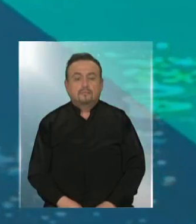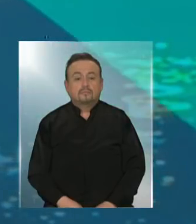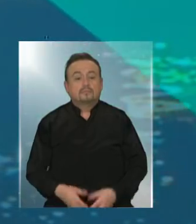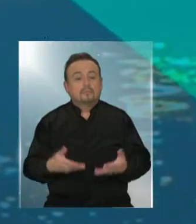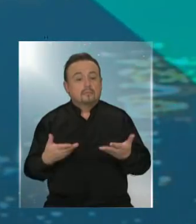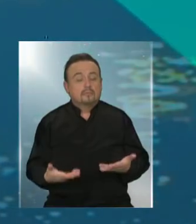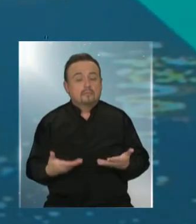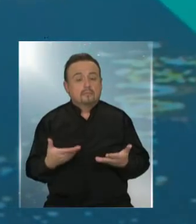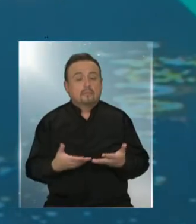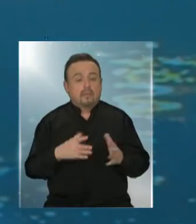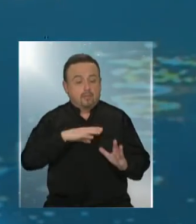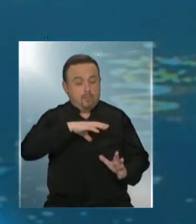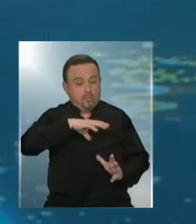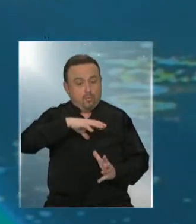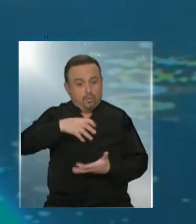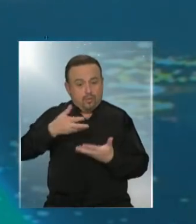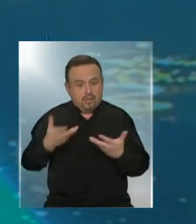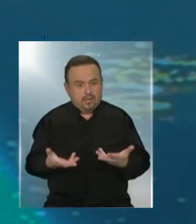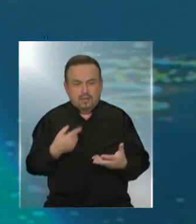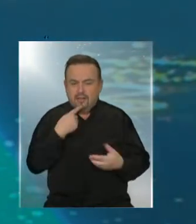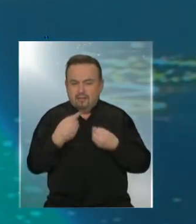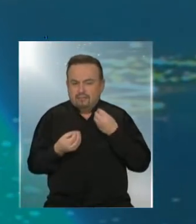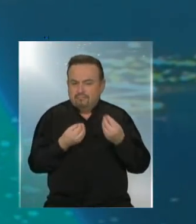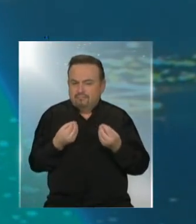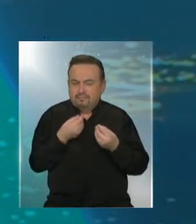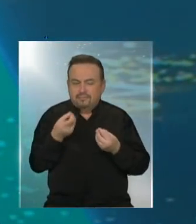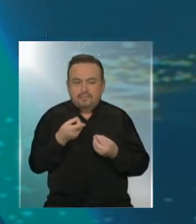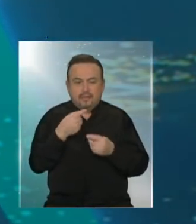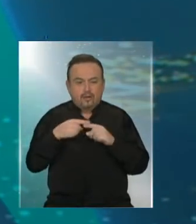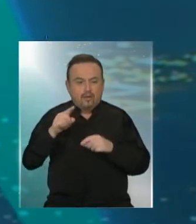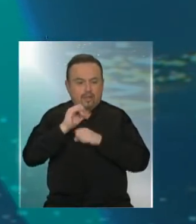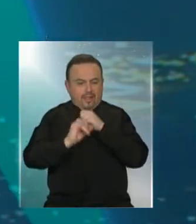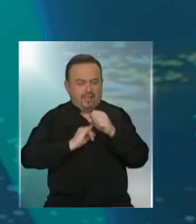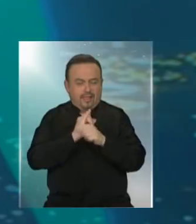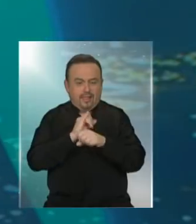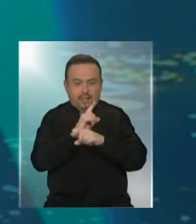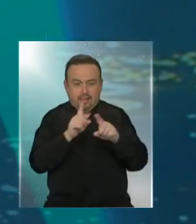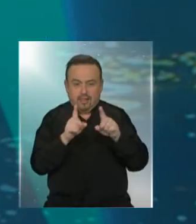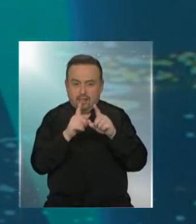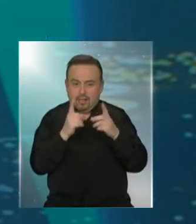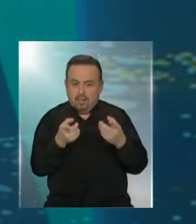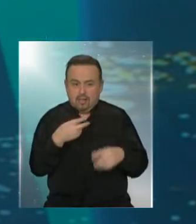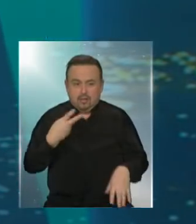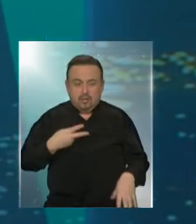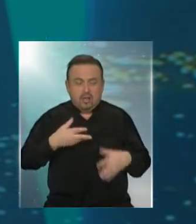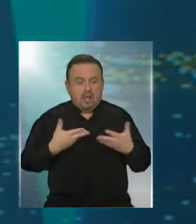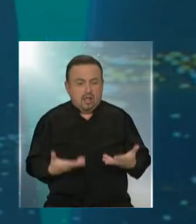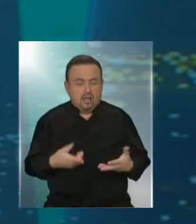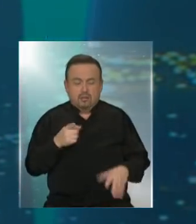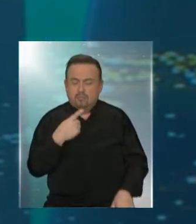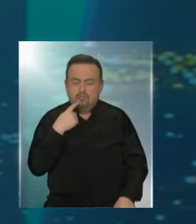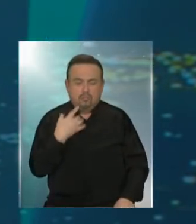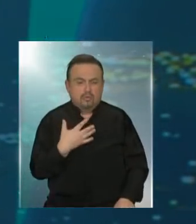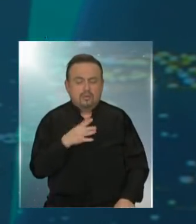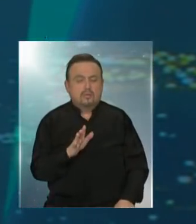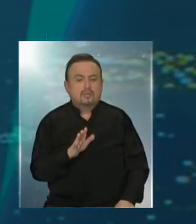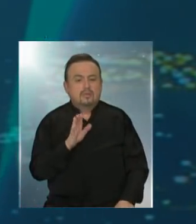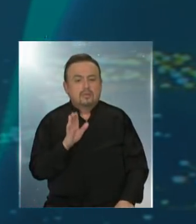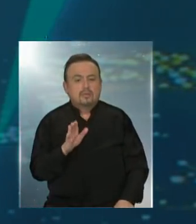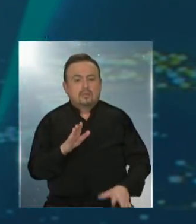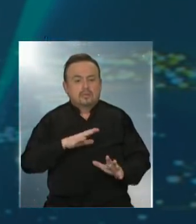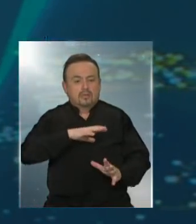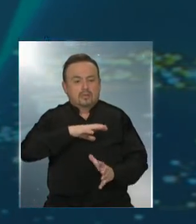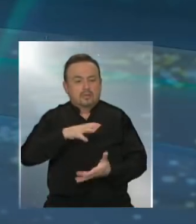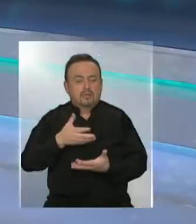Bueno, vamos a recorrer el mundo, vamos a hablar de las cosas que pasan a nivel internacional y algo que no debiera ser noticia, hoy pasa a ser fundamental a nivel